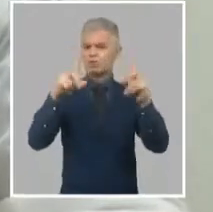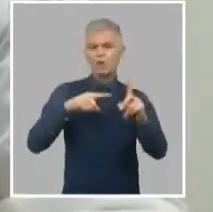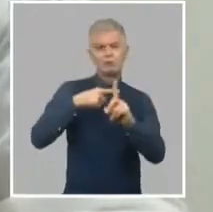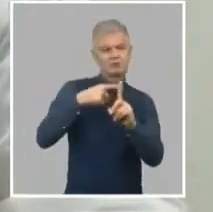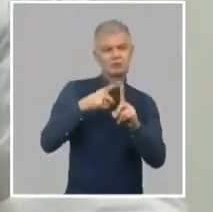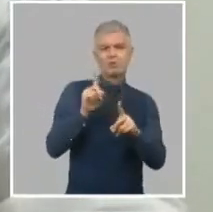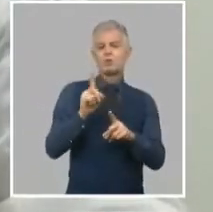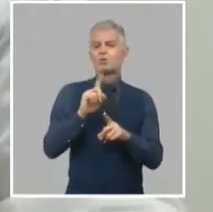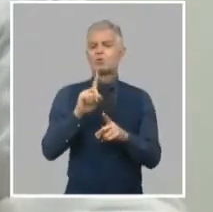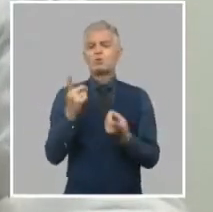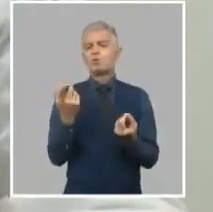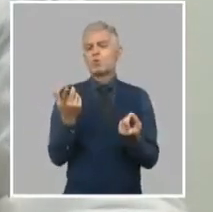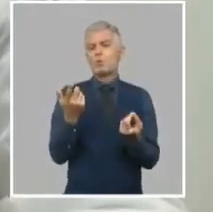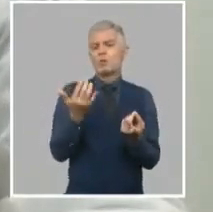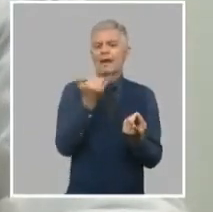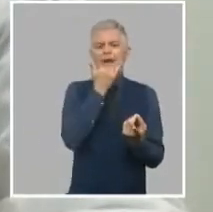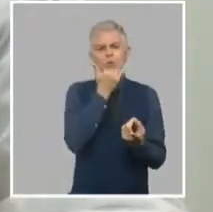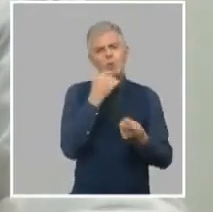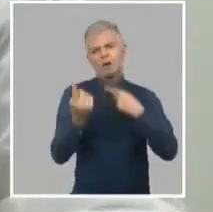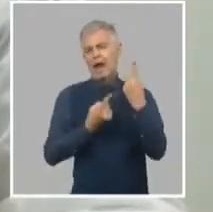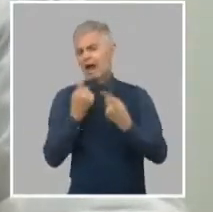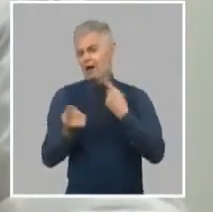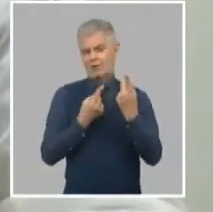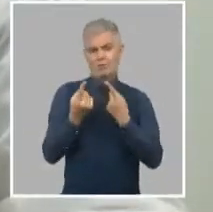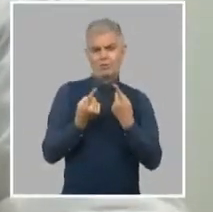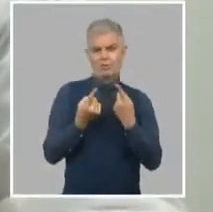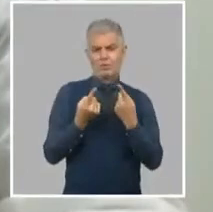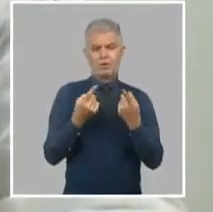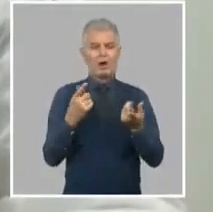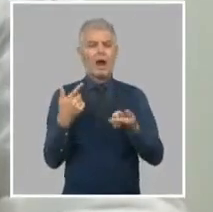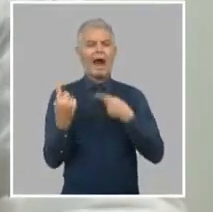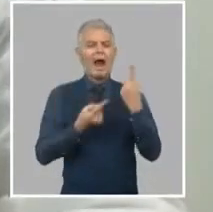confianza. El gesto de enfermeras mayores,